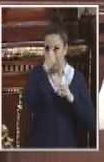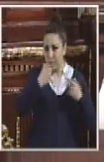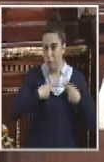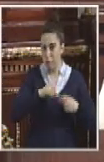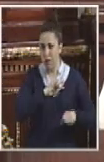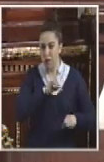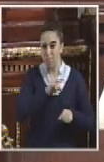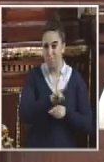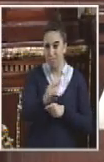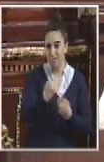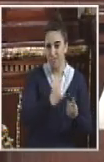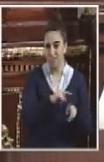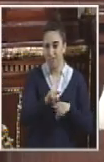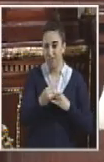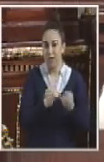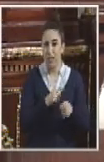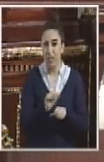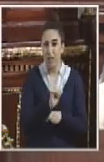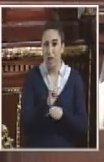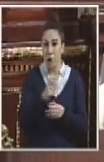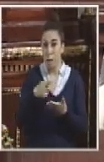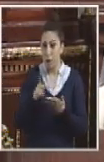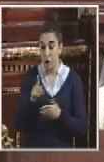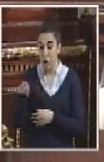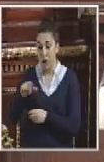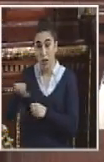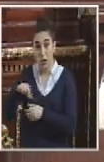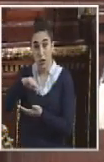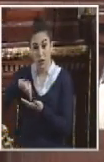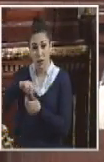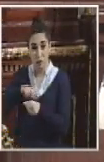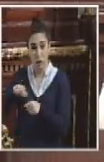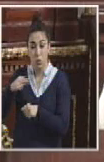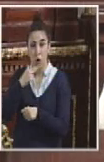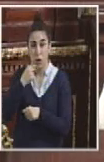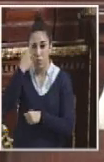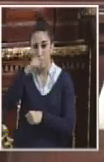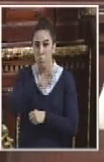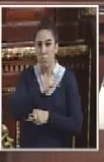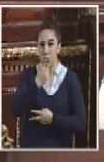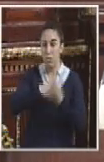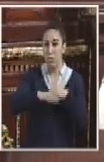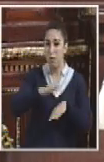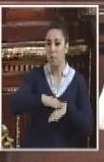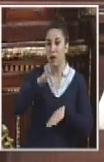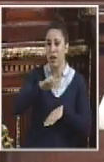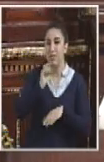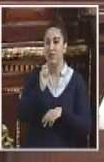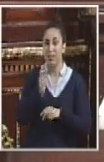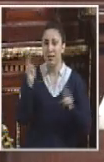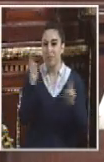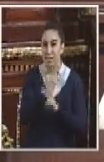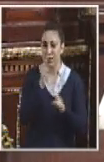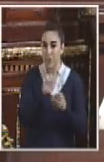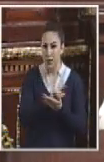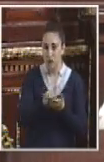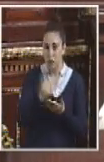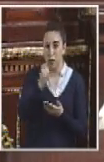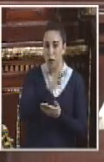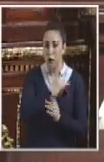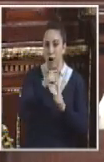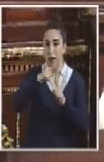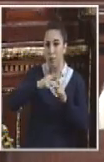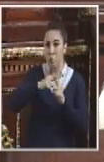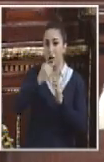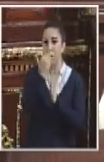nuestros mejores aliados contra el cambio climático, esta iniciativa pretende reformar la Ley Ambiental de Protección a la Tierra